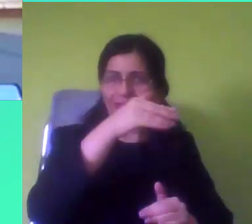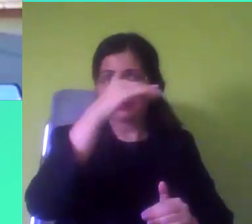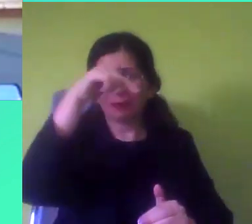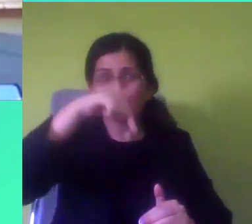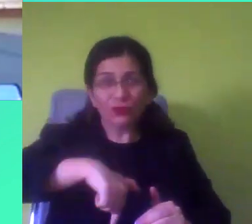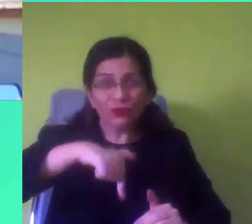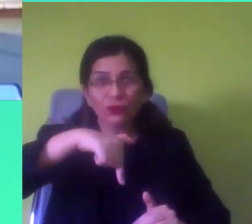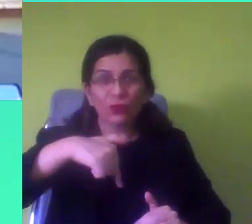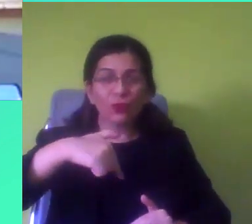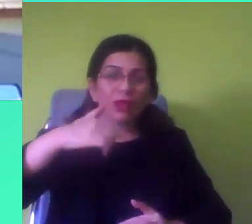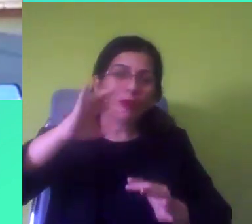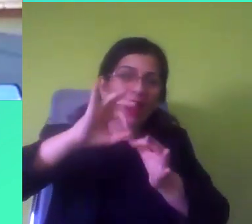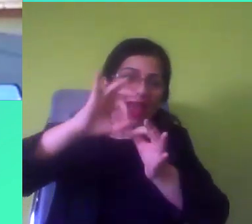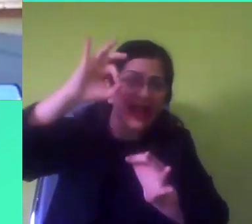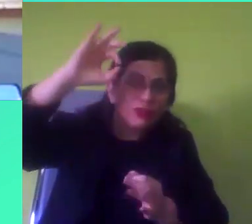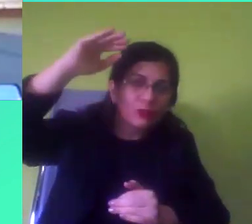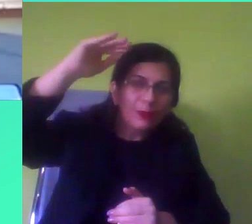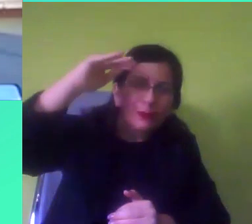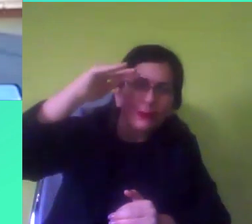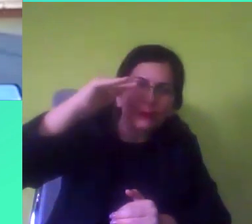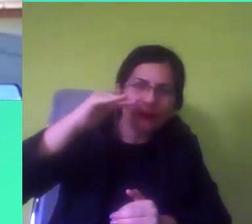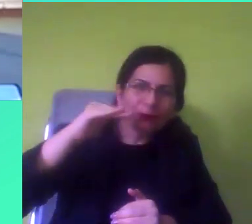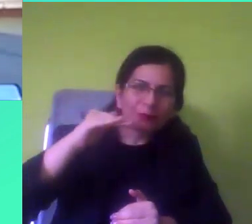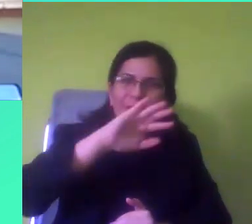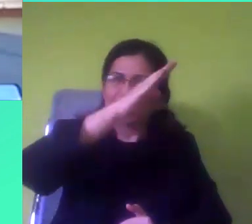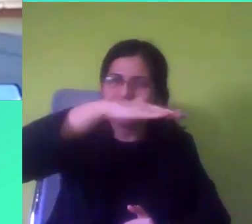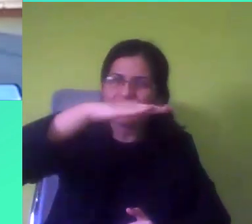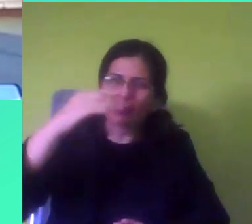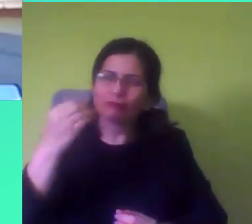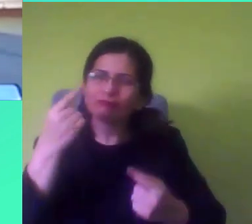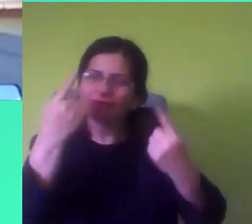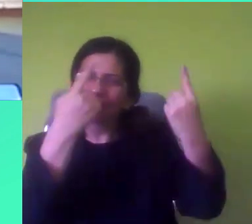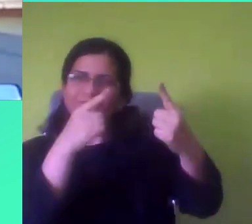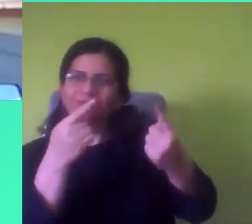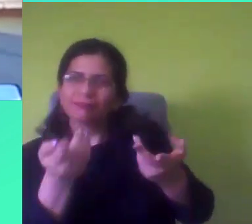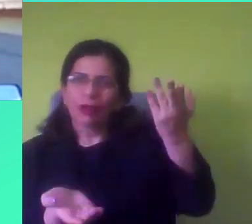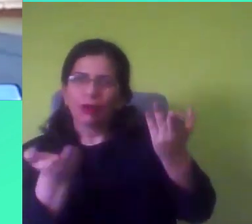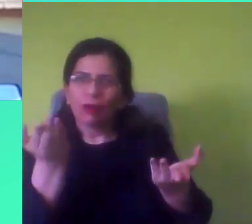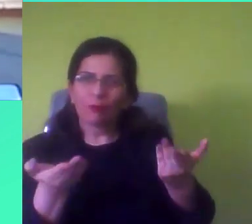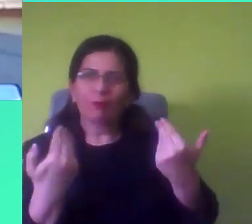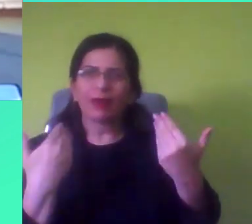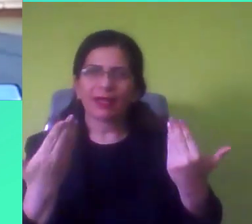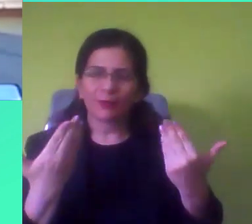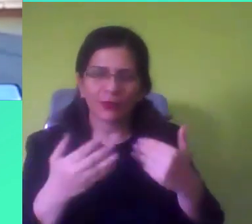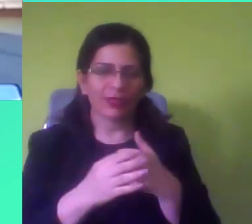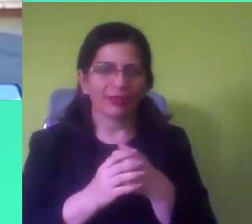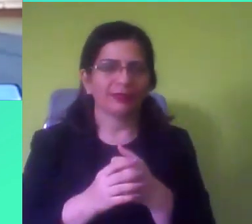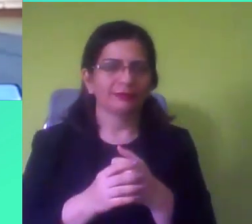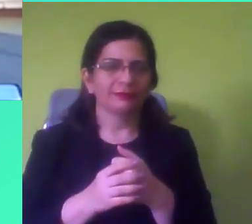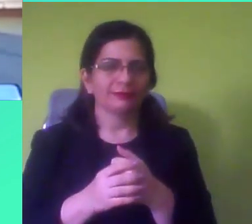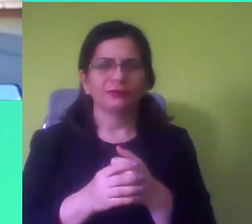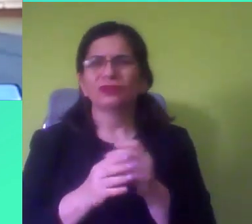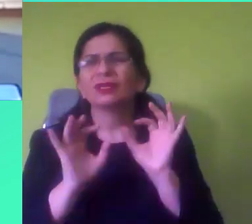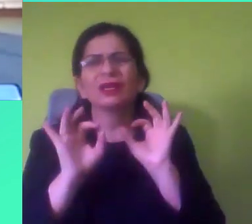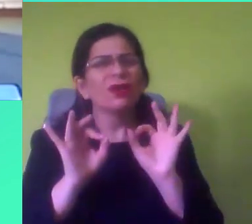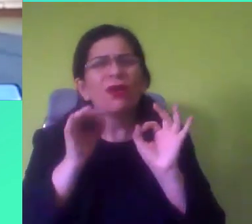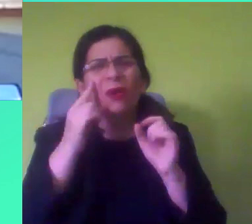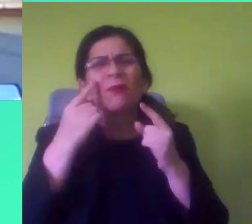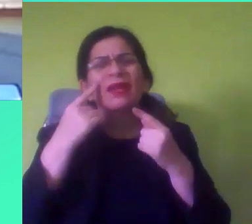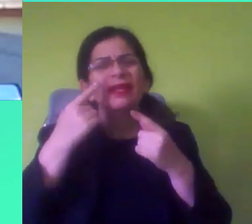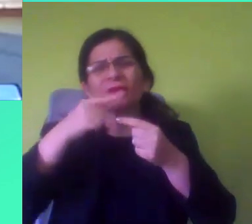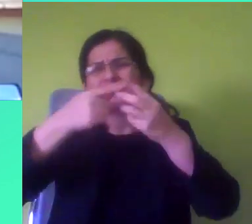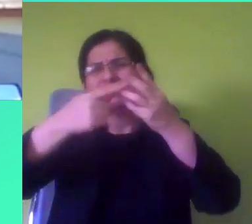capacidades y las posibilidades de hacer teniendo este servidor de mapas